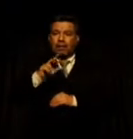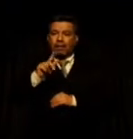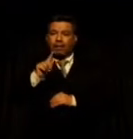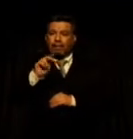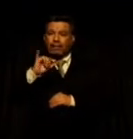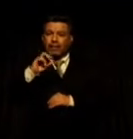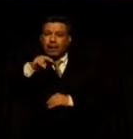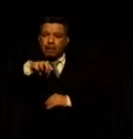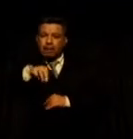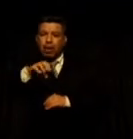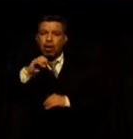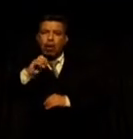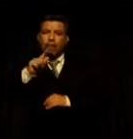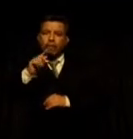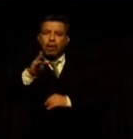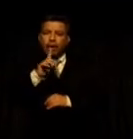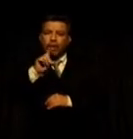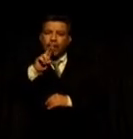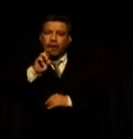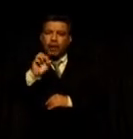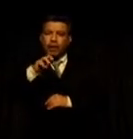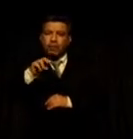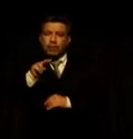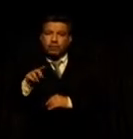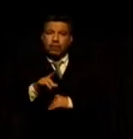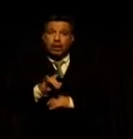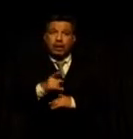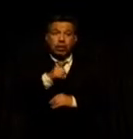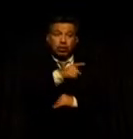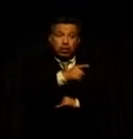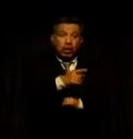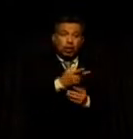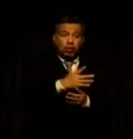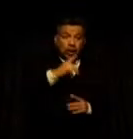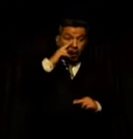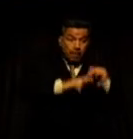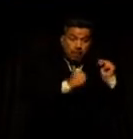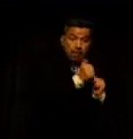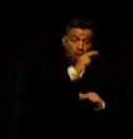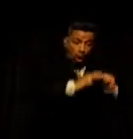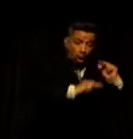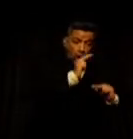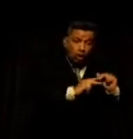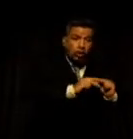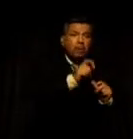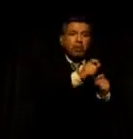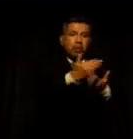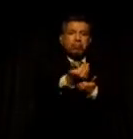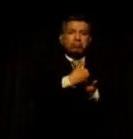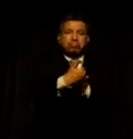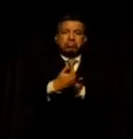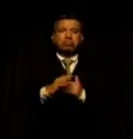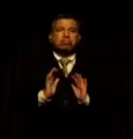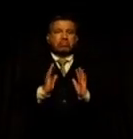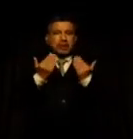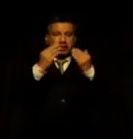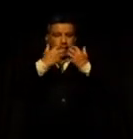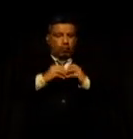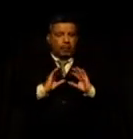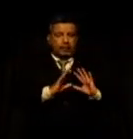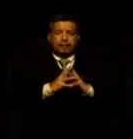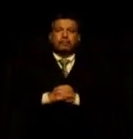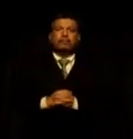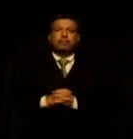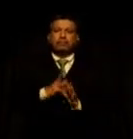entonces hay una frase donde dice y vive el de the wall camps si usted lo construye ellos bien el